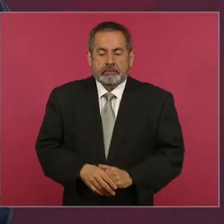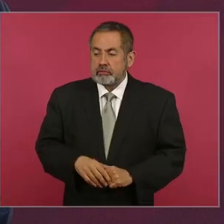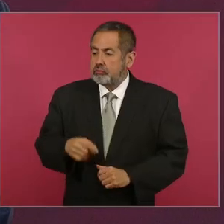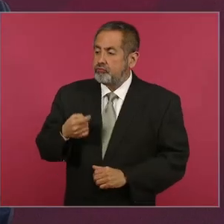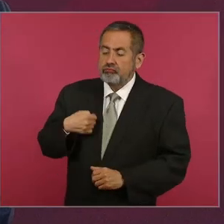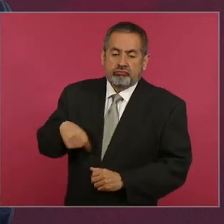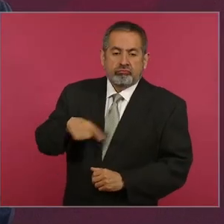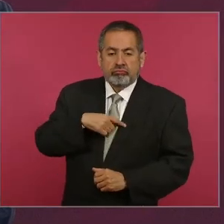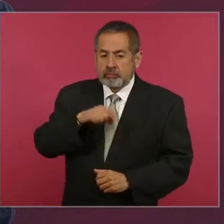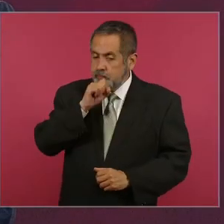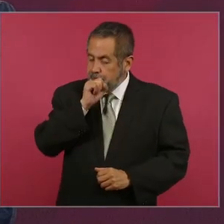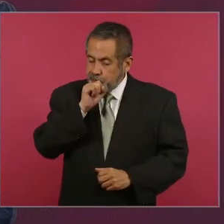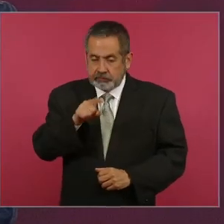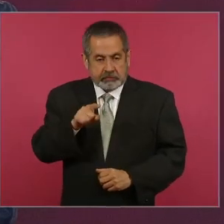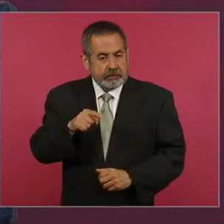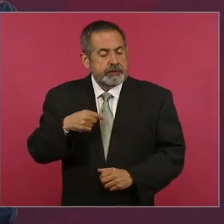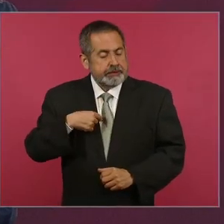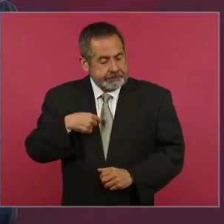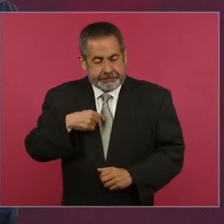nosotros también, quiero decirlo con